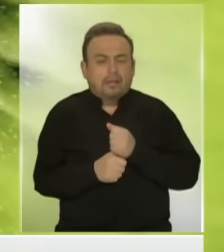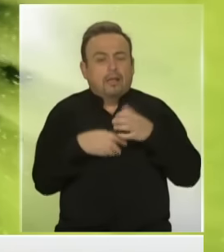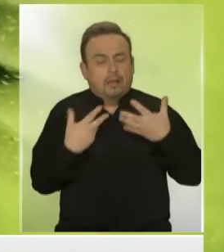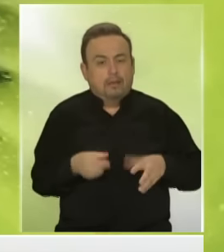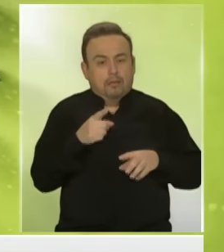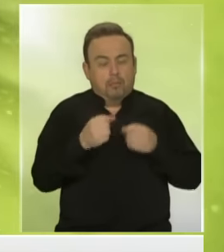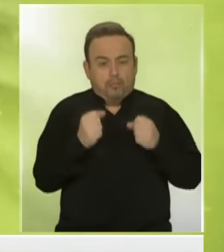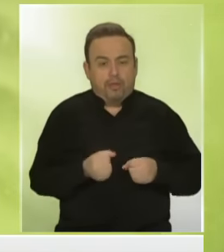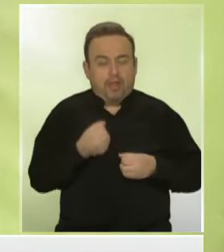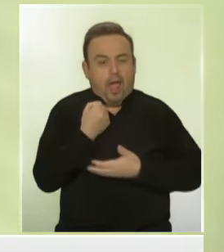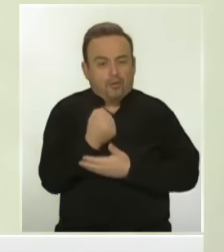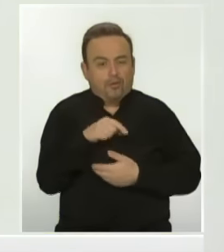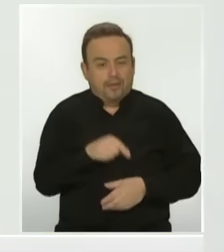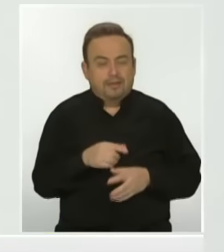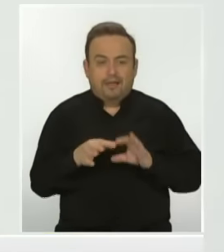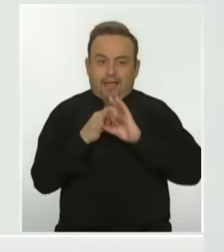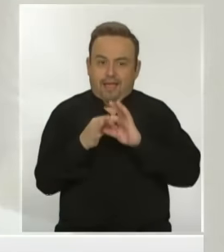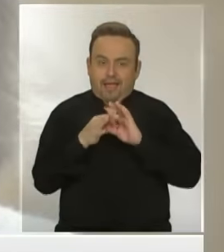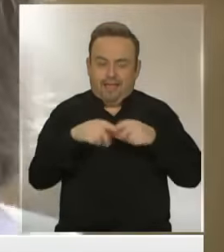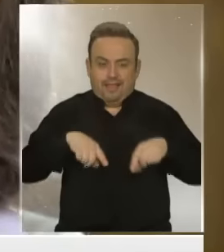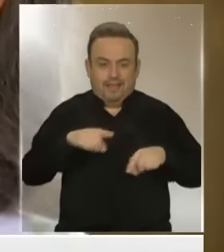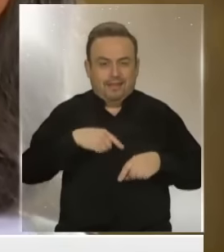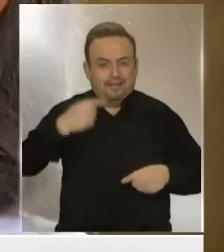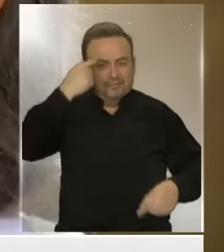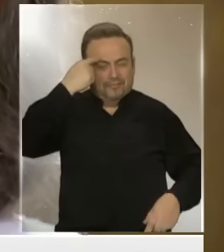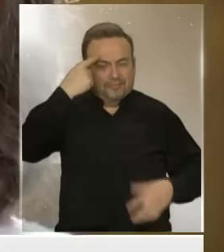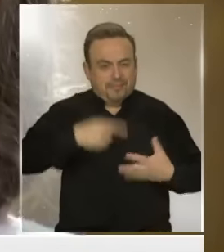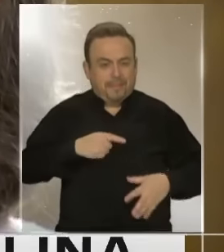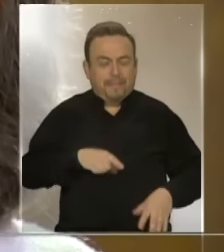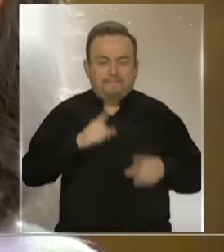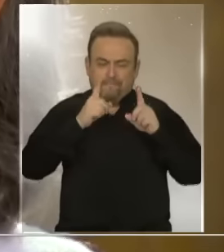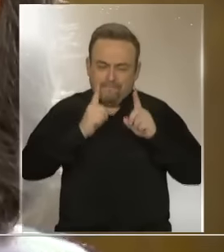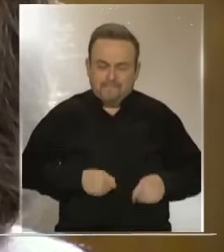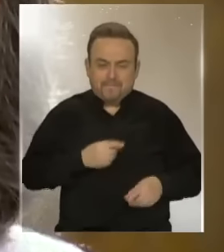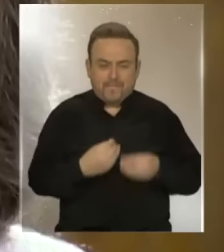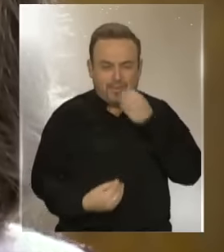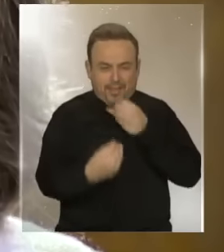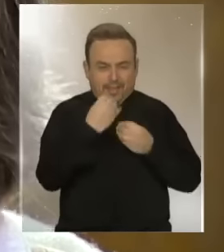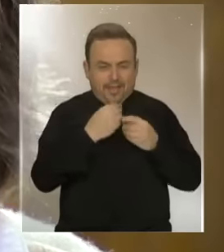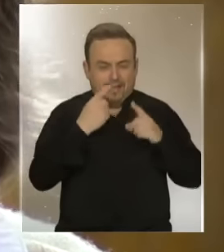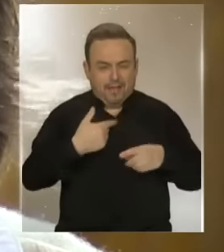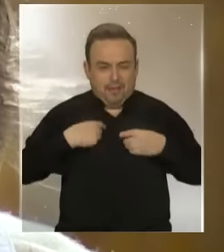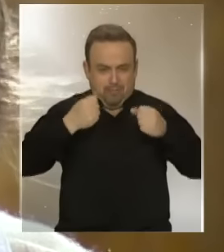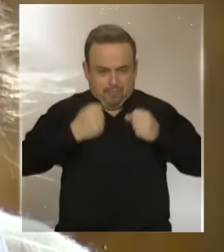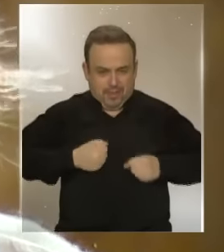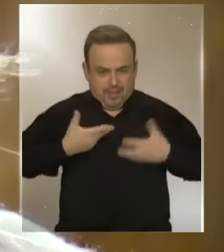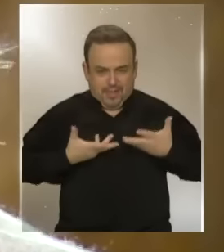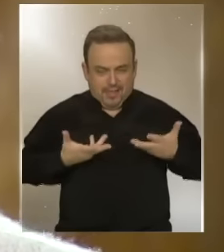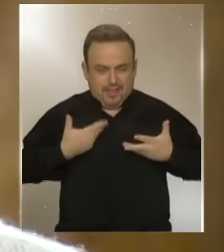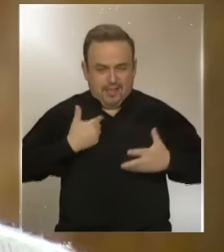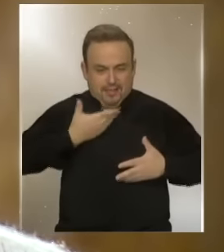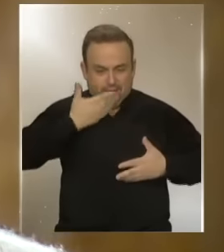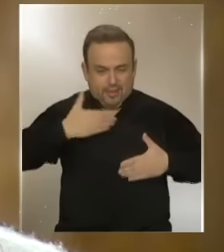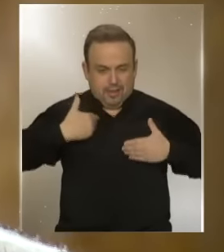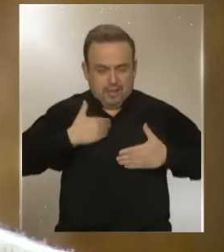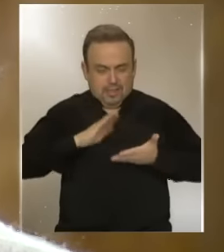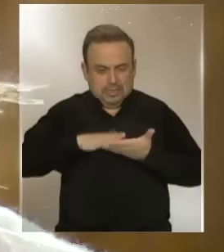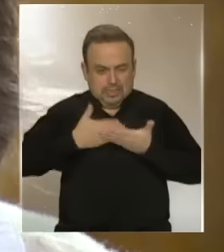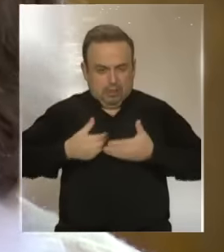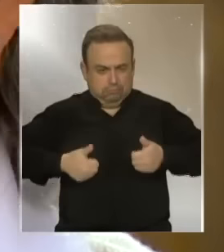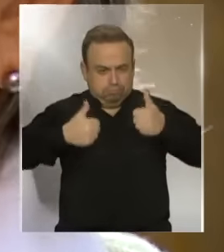Gracias a ustedes, me concienticé de la debida alimentación para poder lograr un mejor estado de